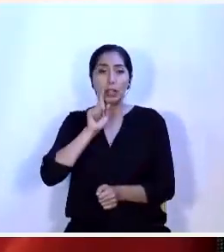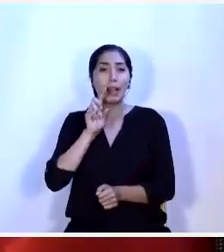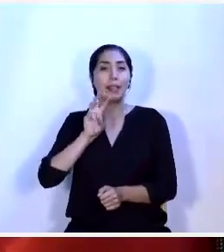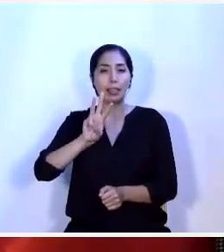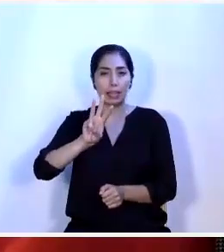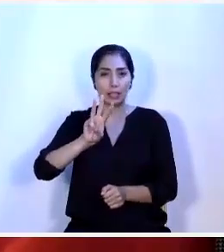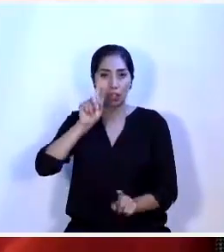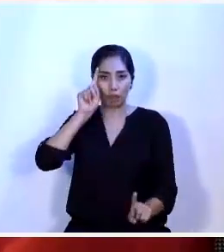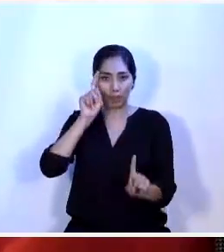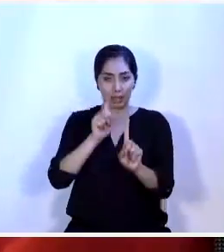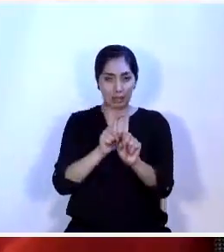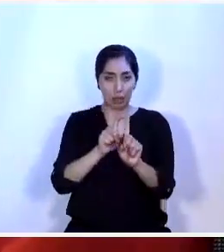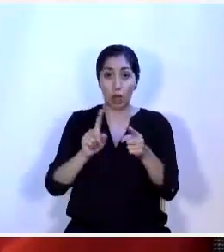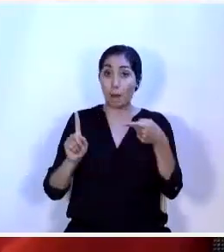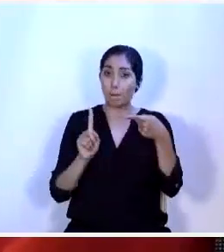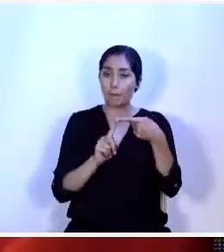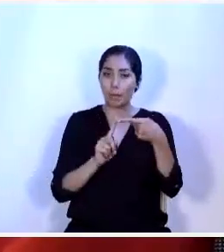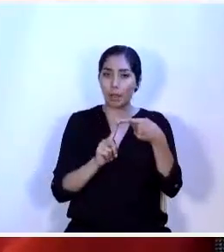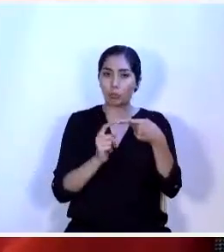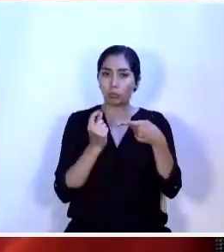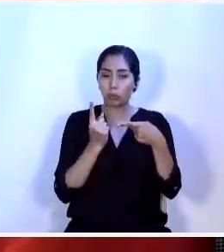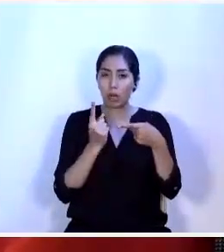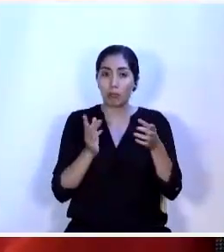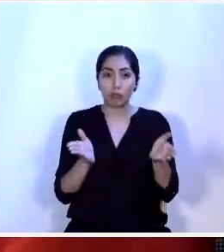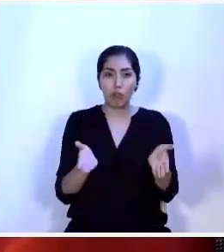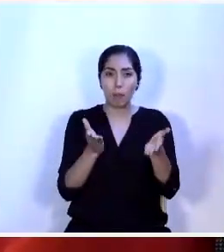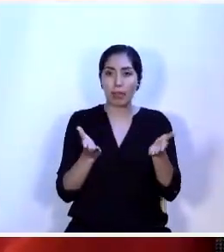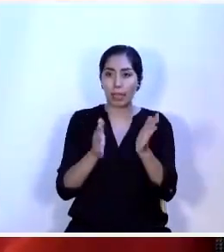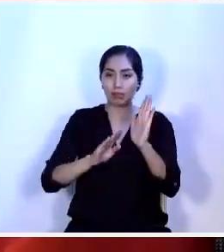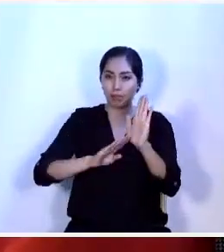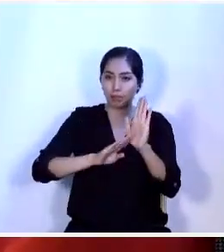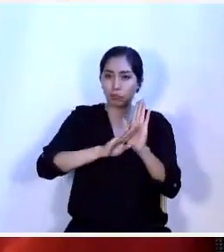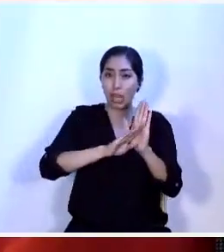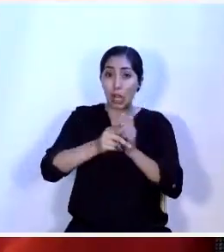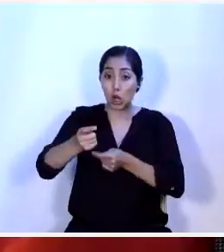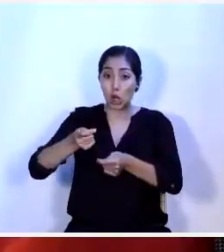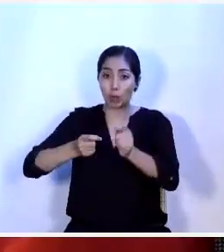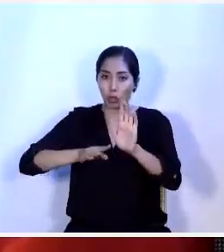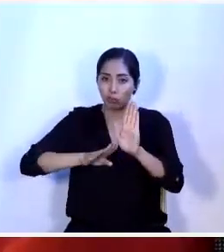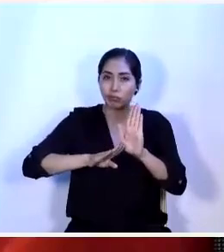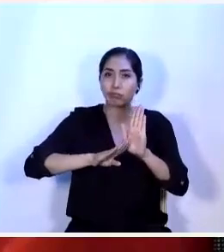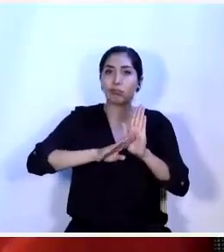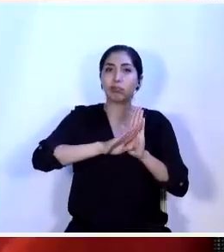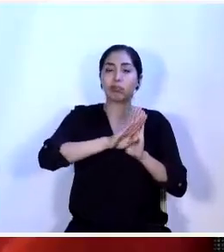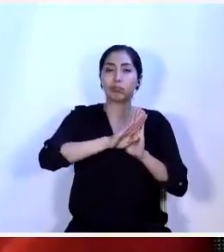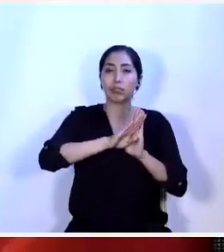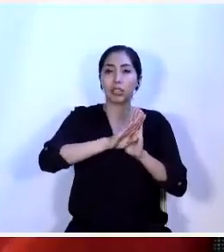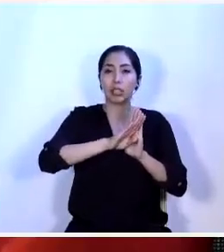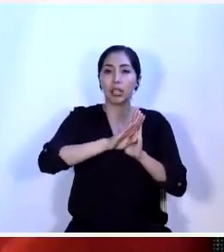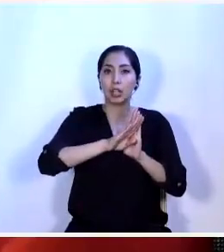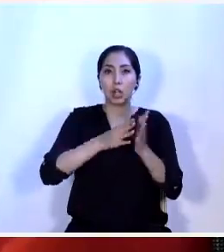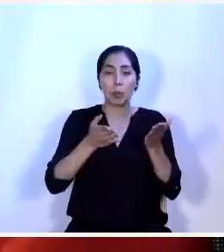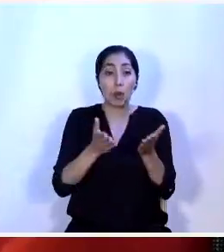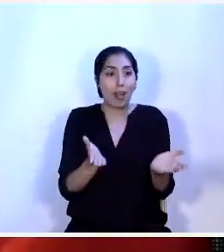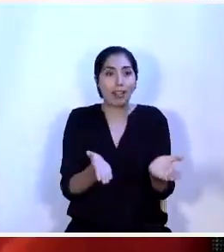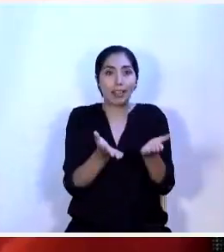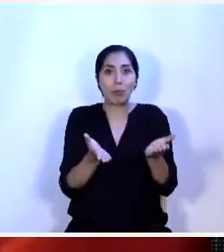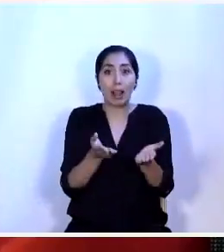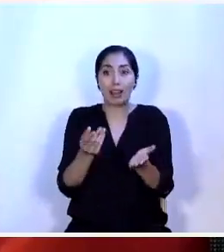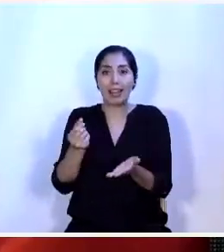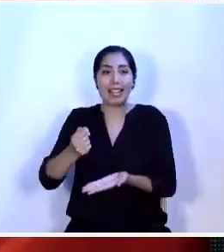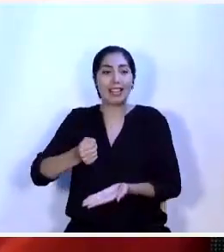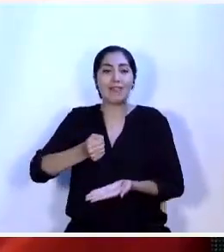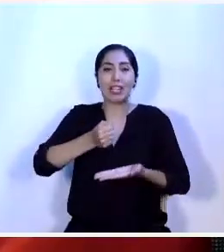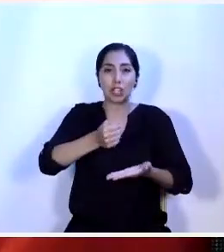concretos. En primer lugar, queremos fomentar un crecimiento económico basado en estimular la inversión. Para eso se requieren